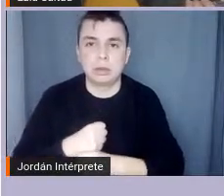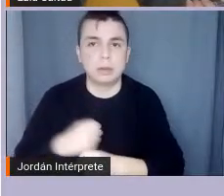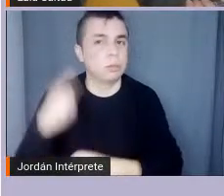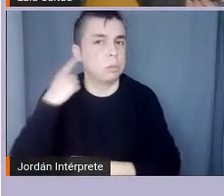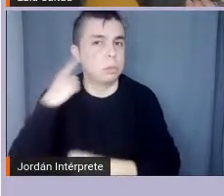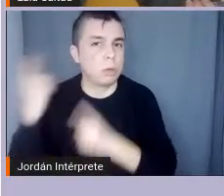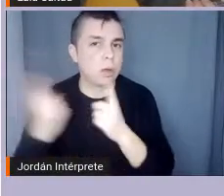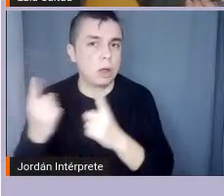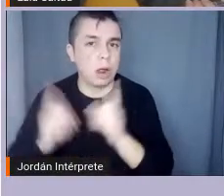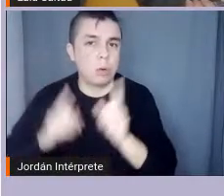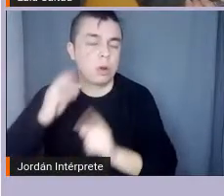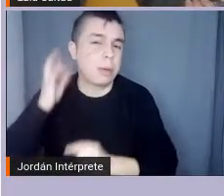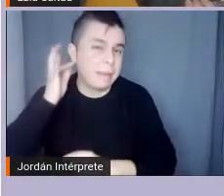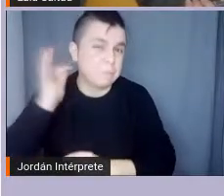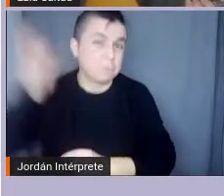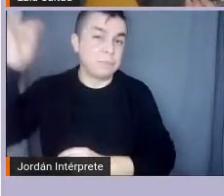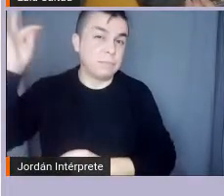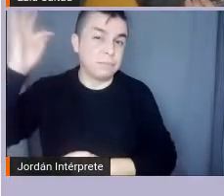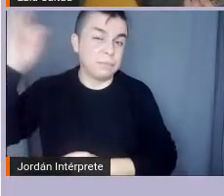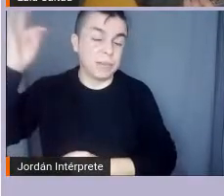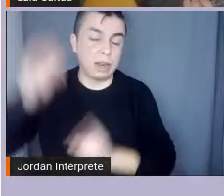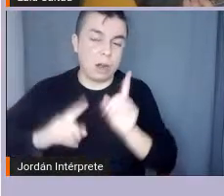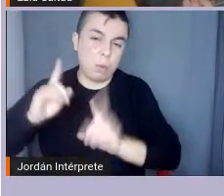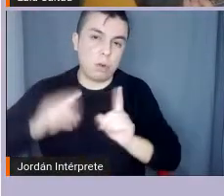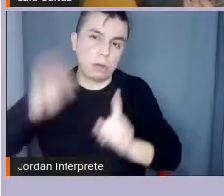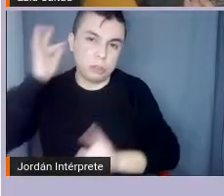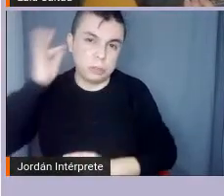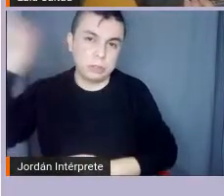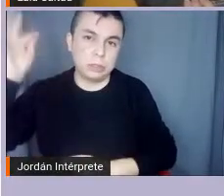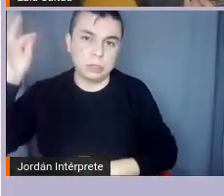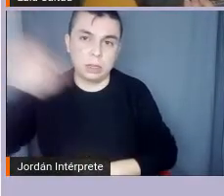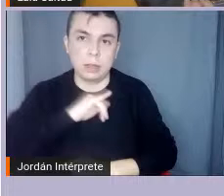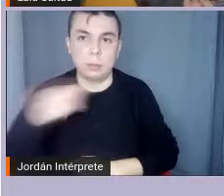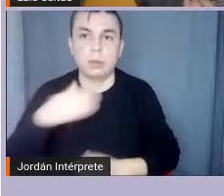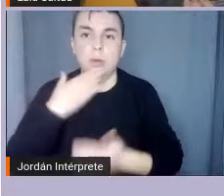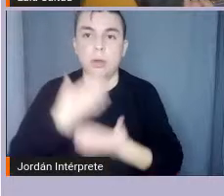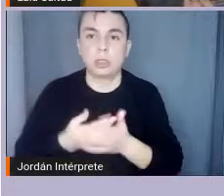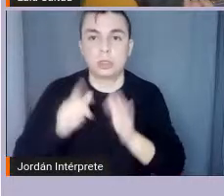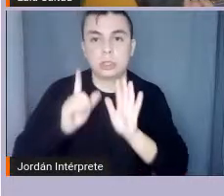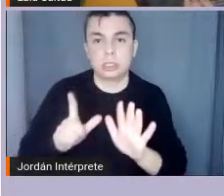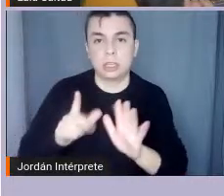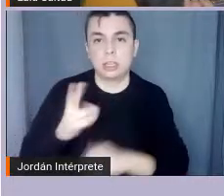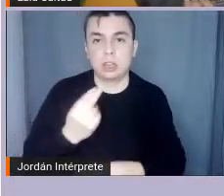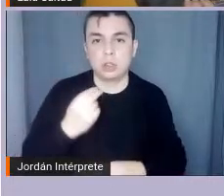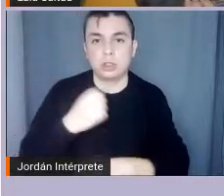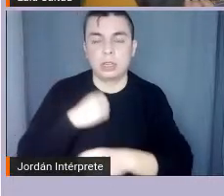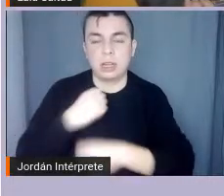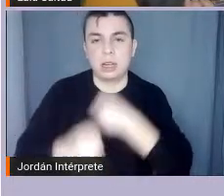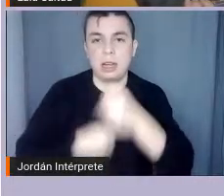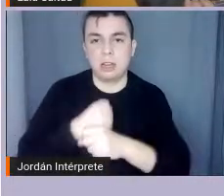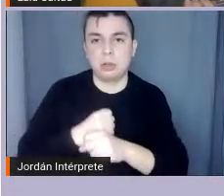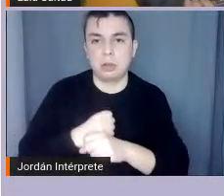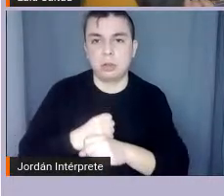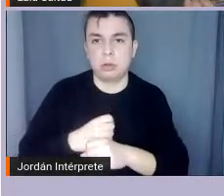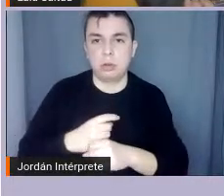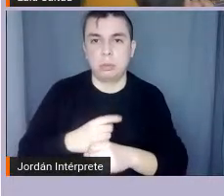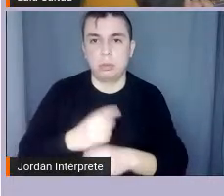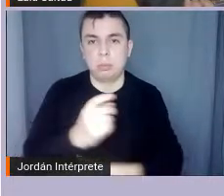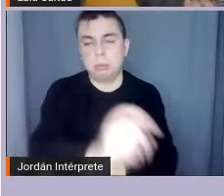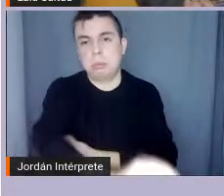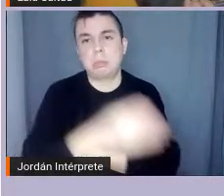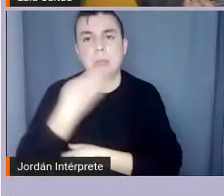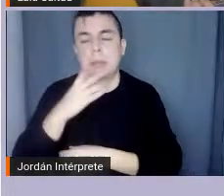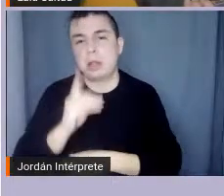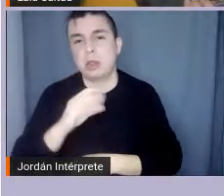un poquito más alto, ¿no es verdad? Y entre 7 y 12 años, desde el do hasta también hasta